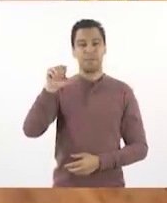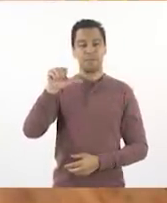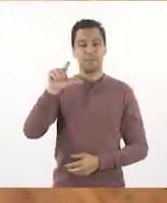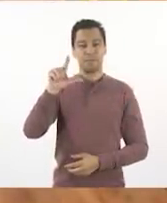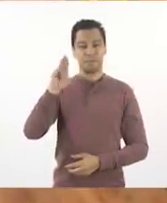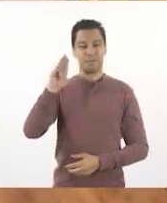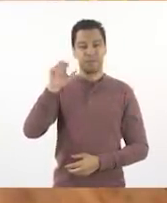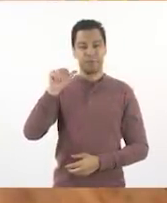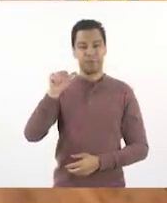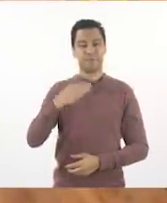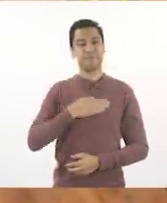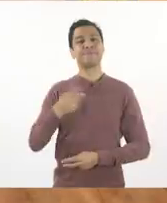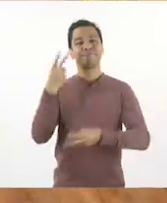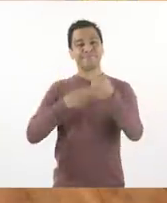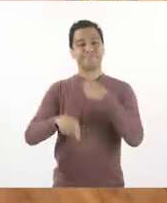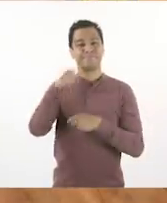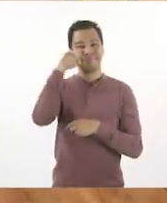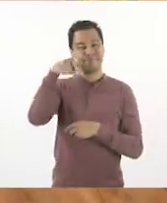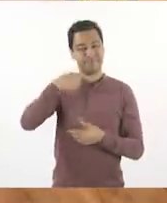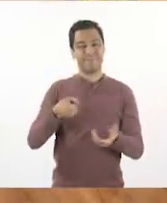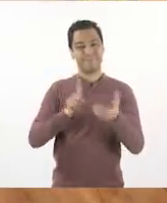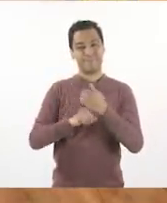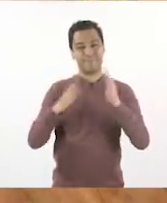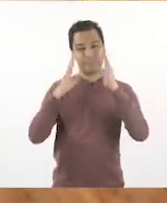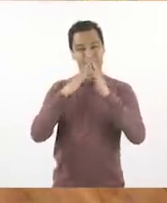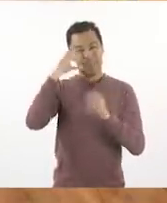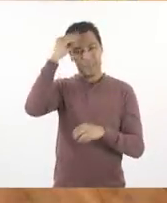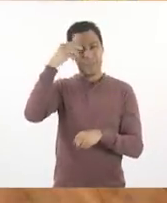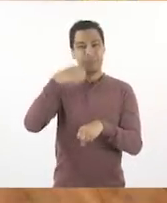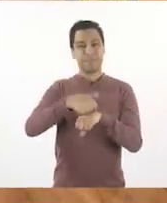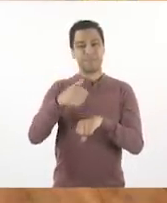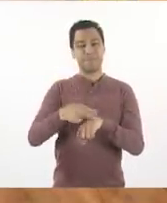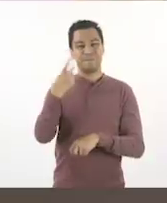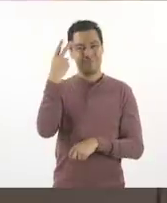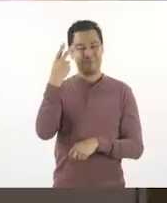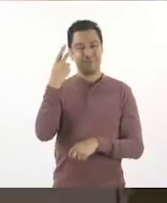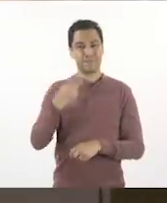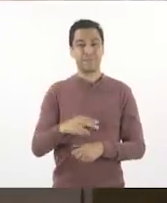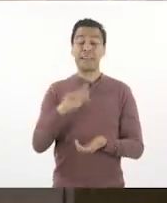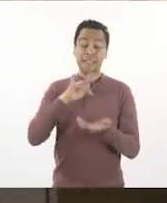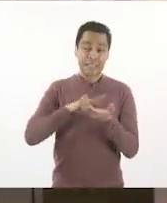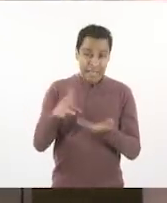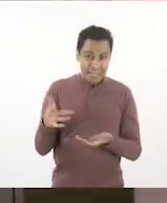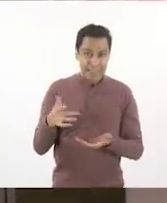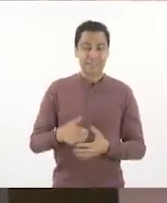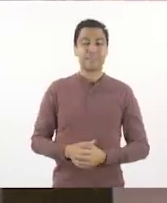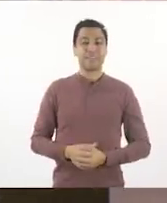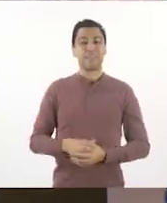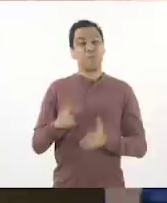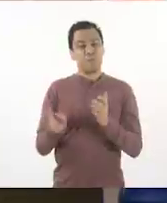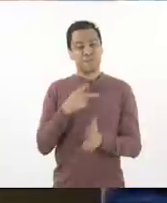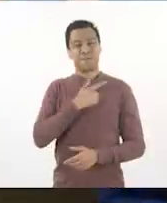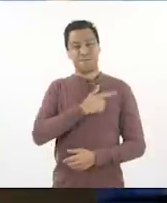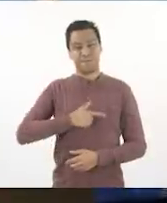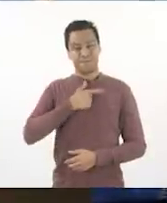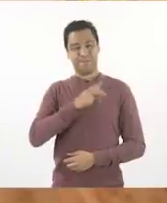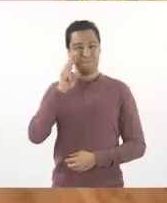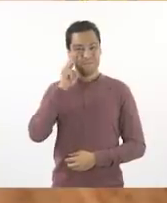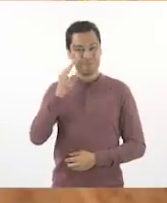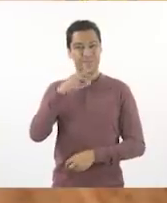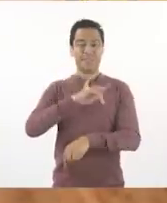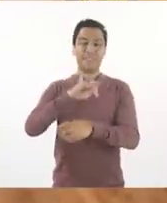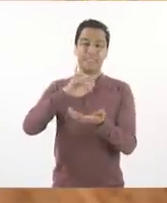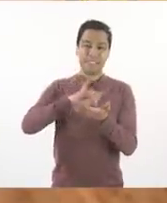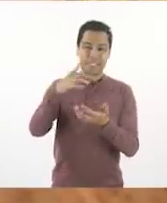Rosalba! Bienvenida aquí a Aprende en Casa 2. Esta es tu casa. Gracias. Qué gusto verte otra vez. Gracias por acompañarnos.